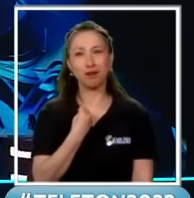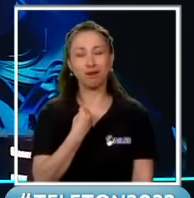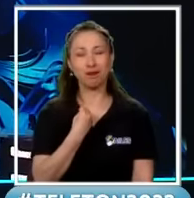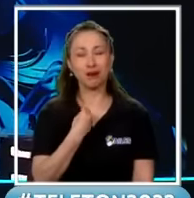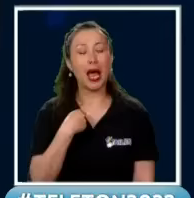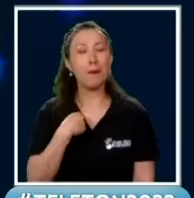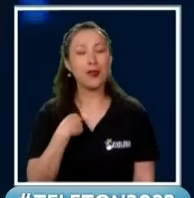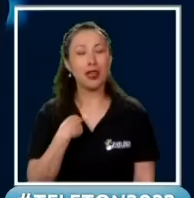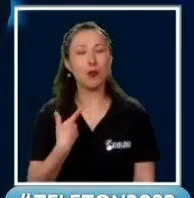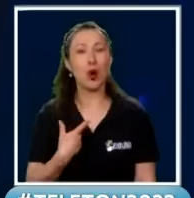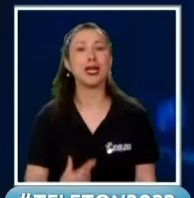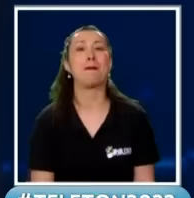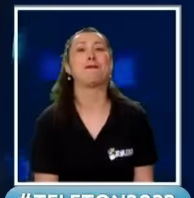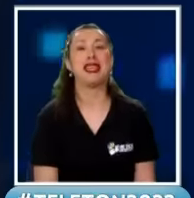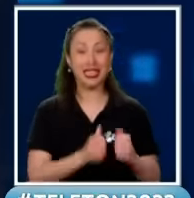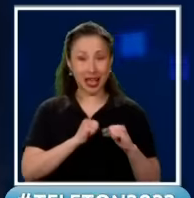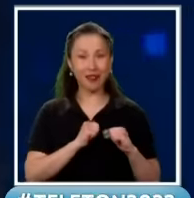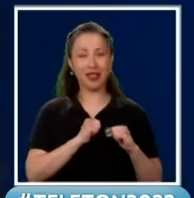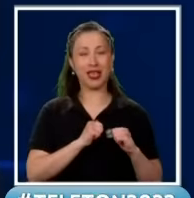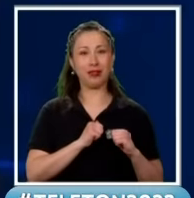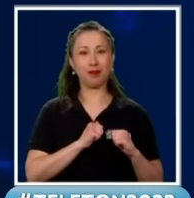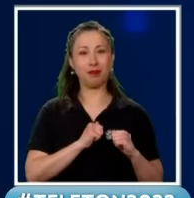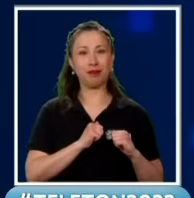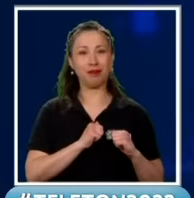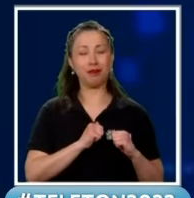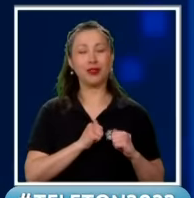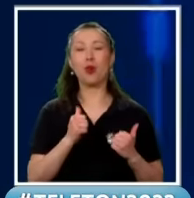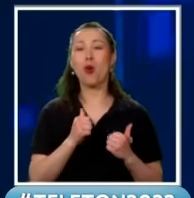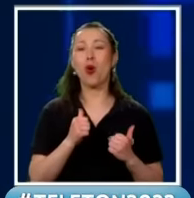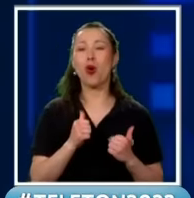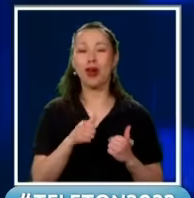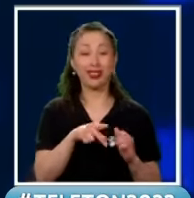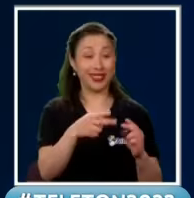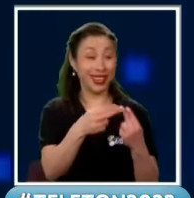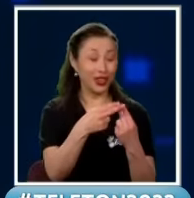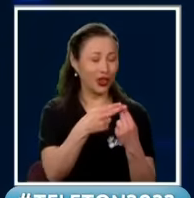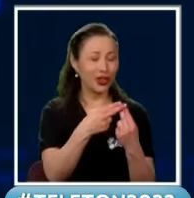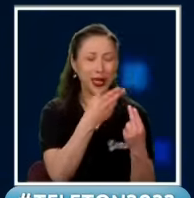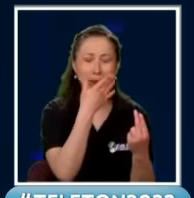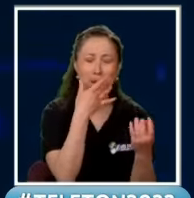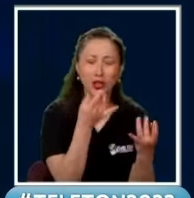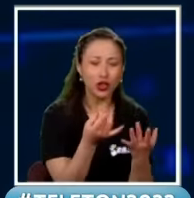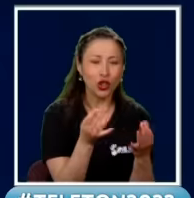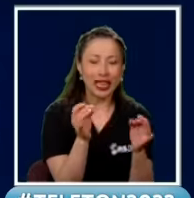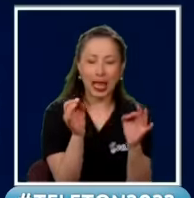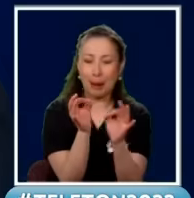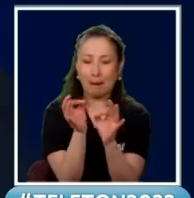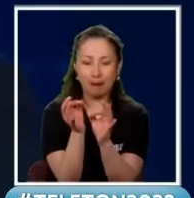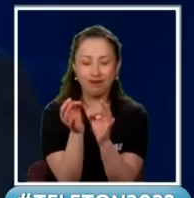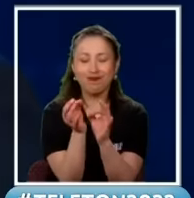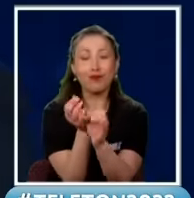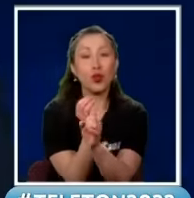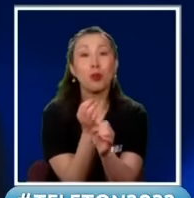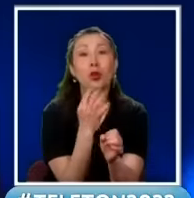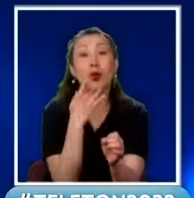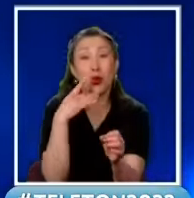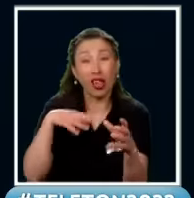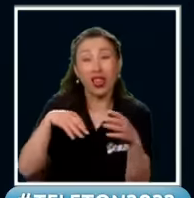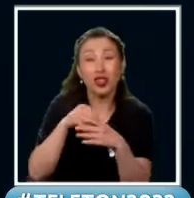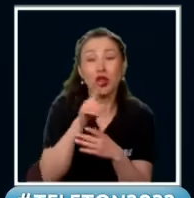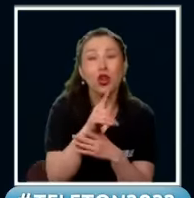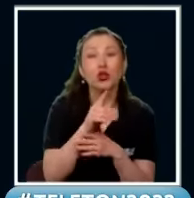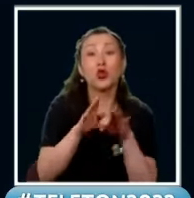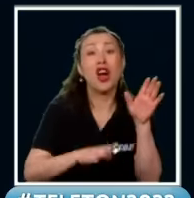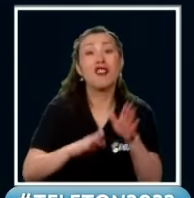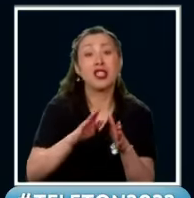que me desafíe, hace algo tan precioso que cuesta explicarlo, y uno no lo puede explicar porque no lo vive, y uno puede ser